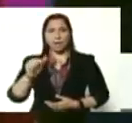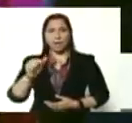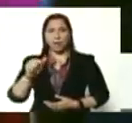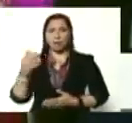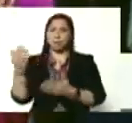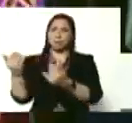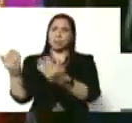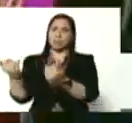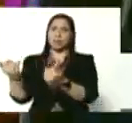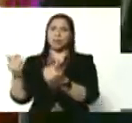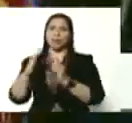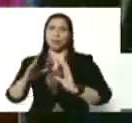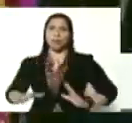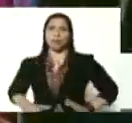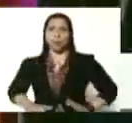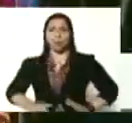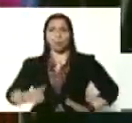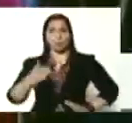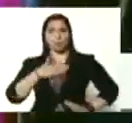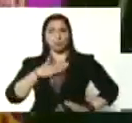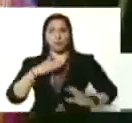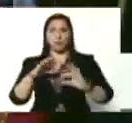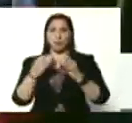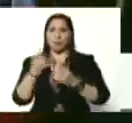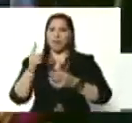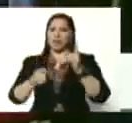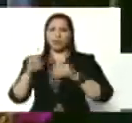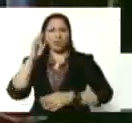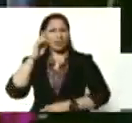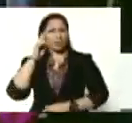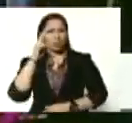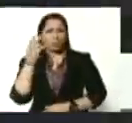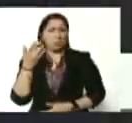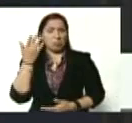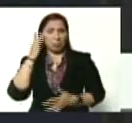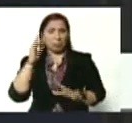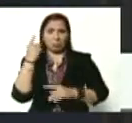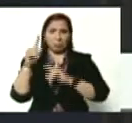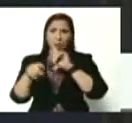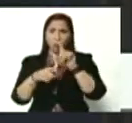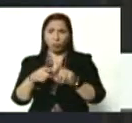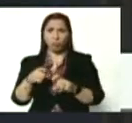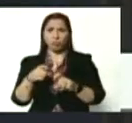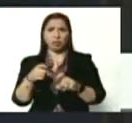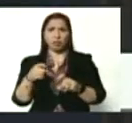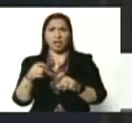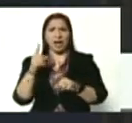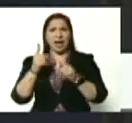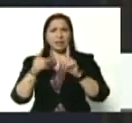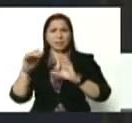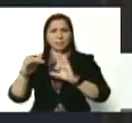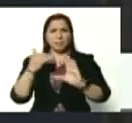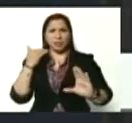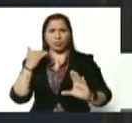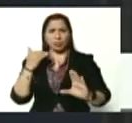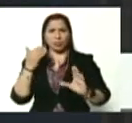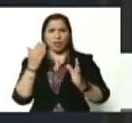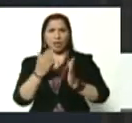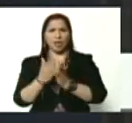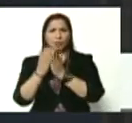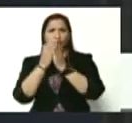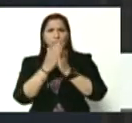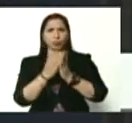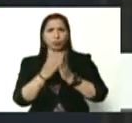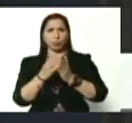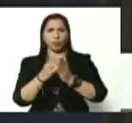mi familia por alguna razón no me pregunten cuál es no alguien me mandó en estos días el estudio de mi sueño